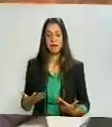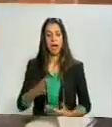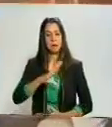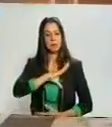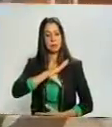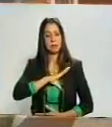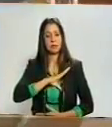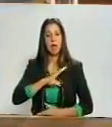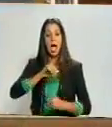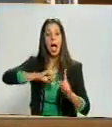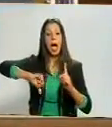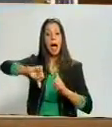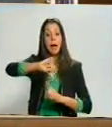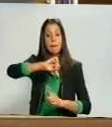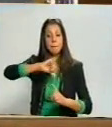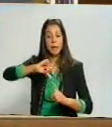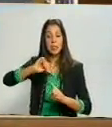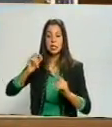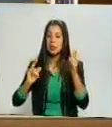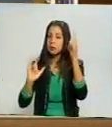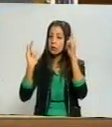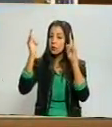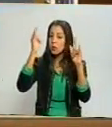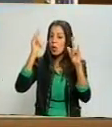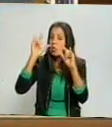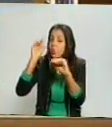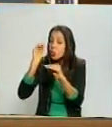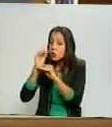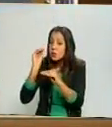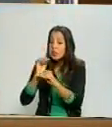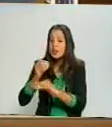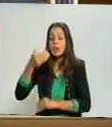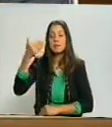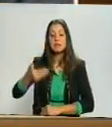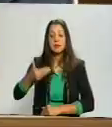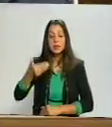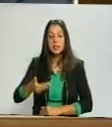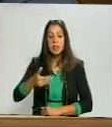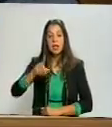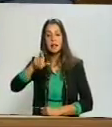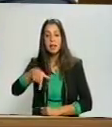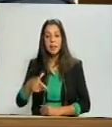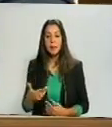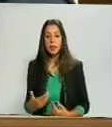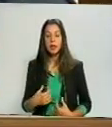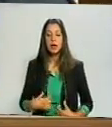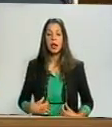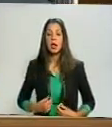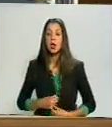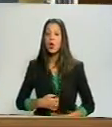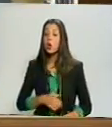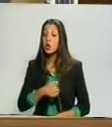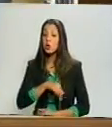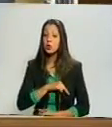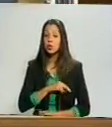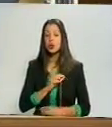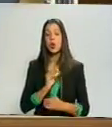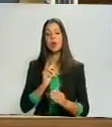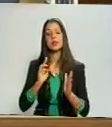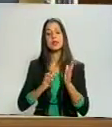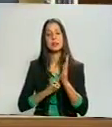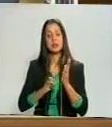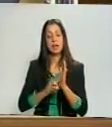patrimonio ambiental, nuestro mayor patrimonio ambiental. Además de nosotros garantizarle